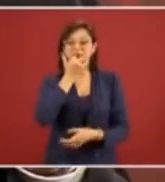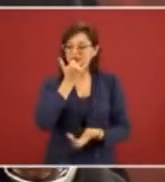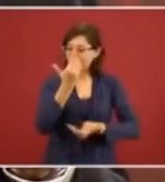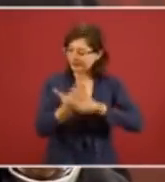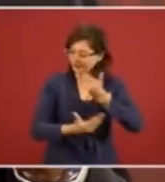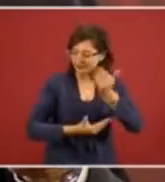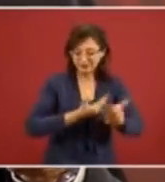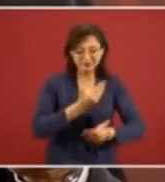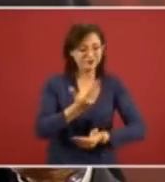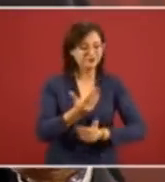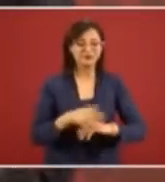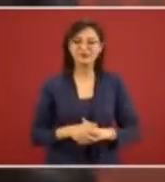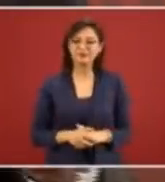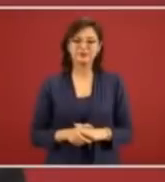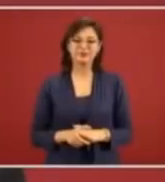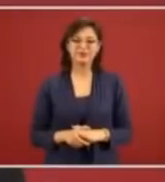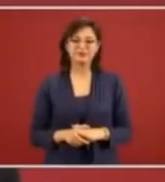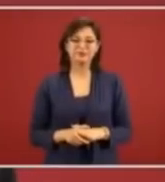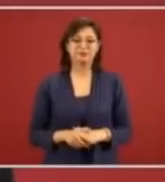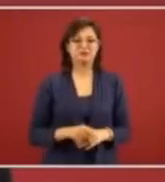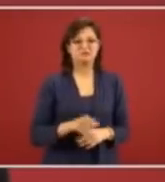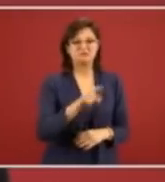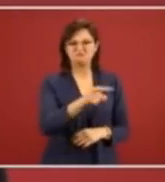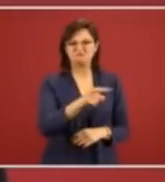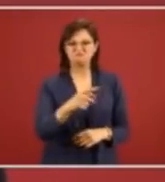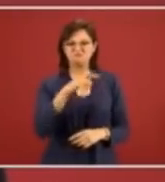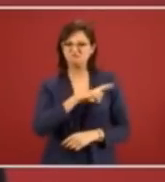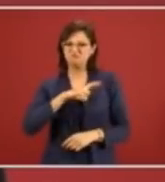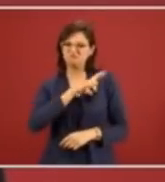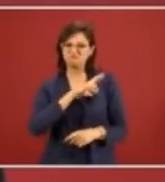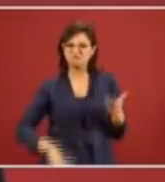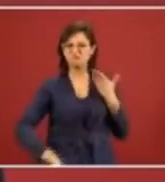vean con malos ojos.